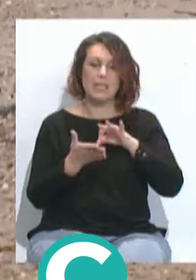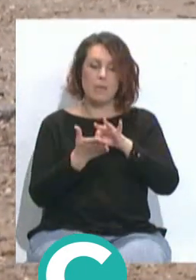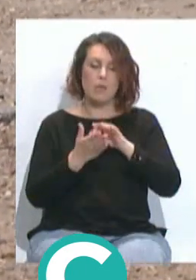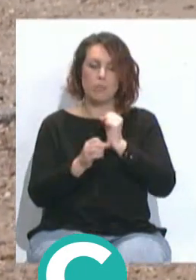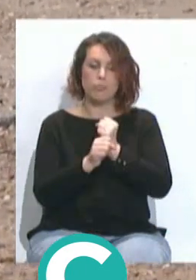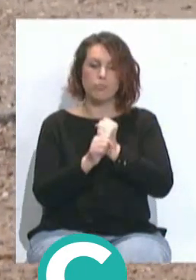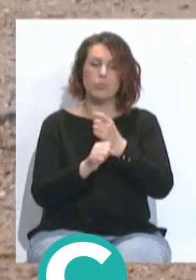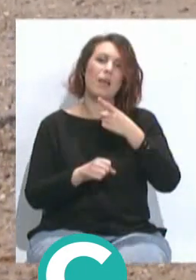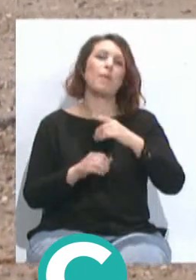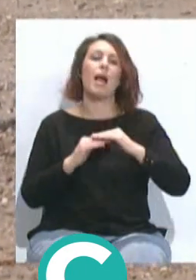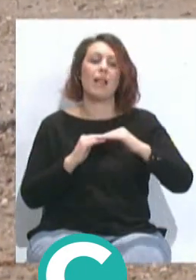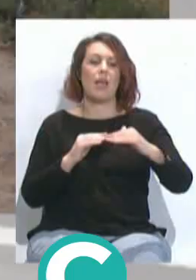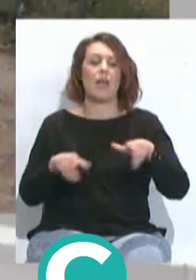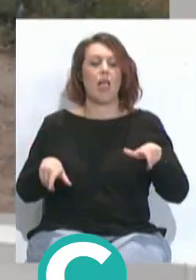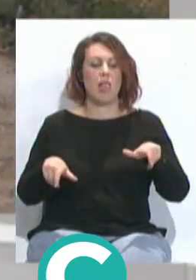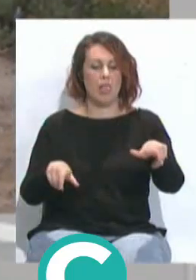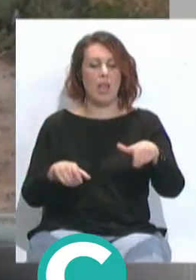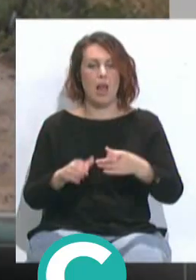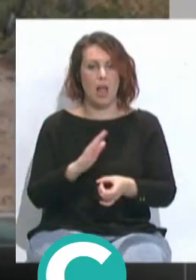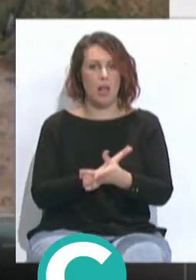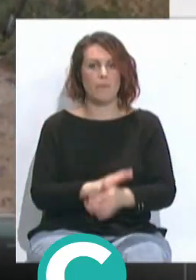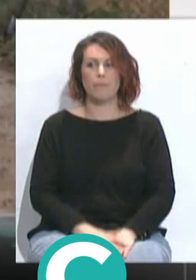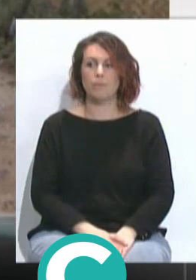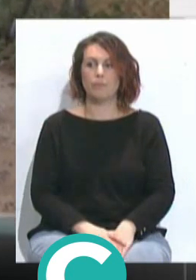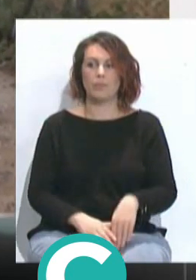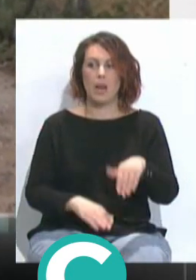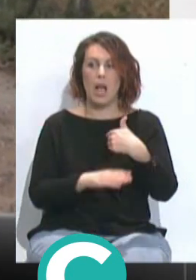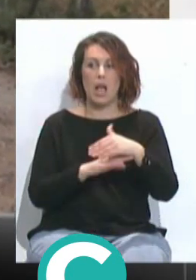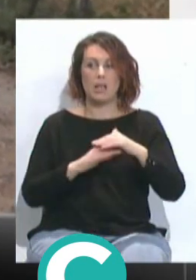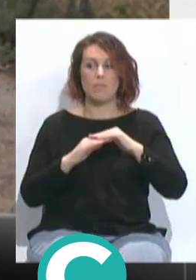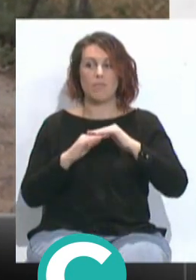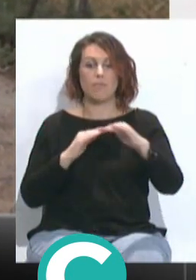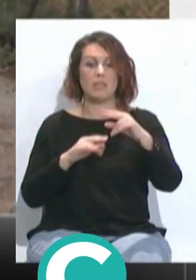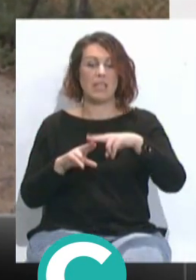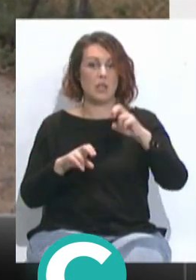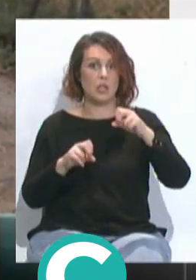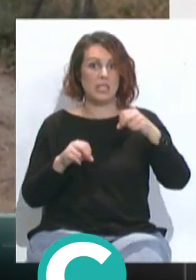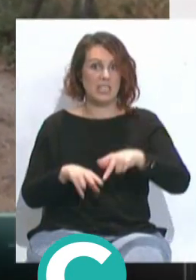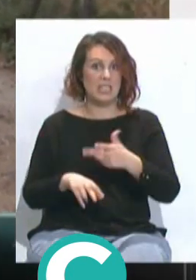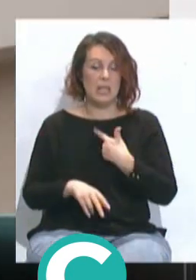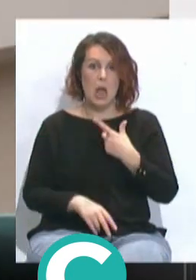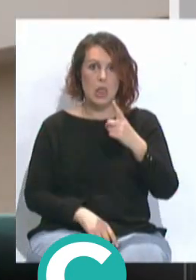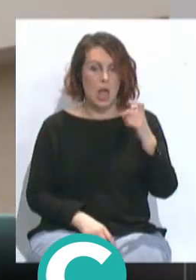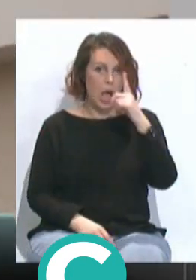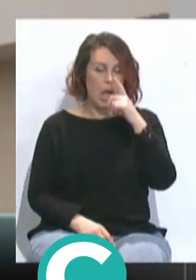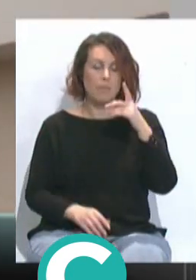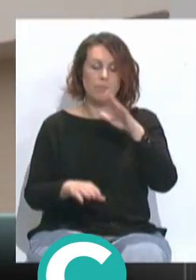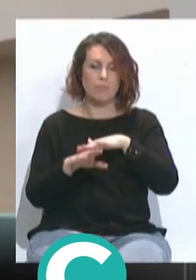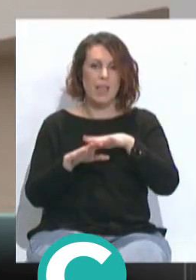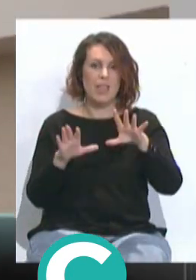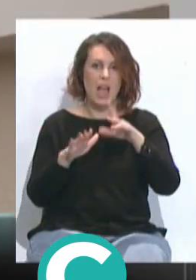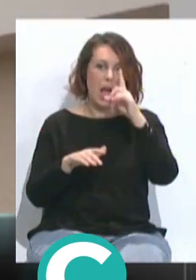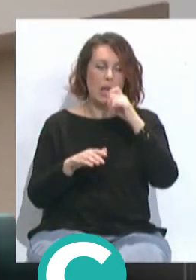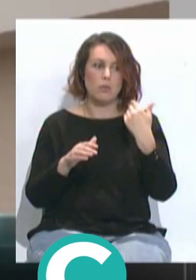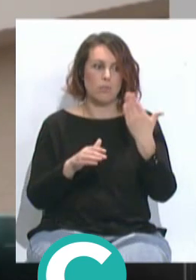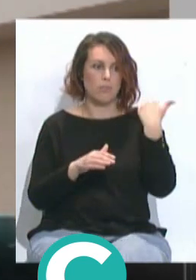la aportación de calzada y acerados. Es una calle que está sin asfaltar desde hace más de una década y que necesita que sea